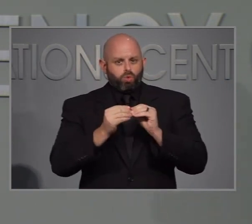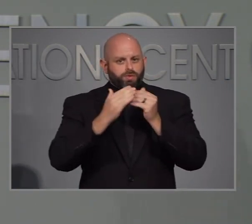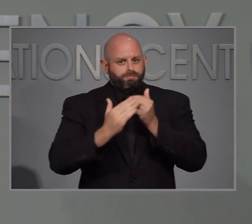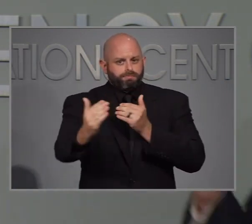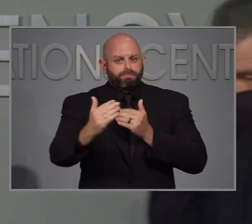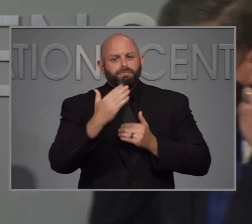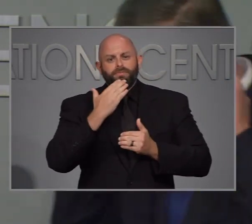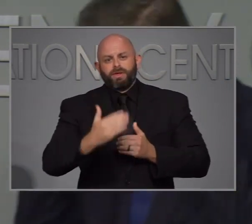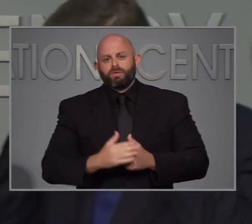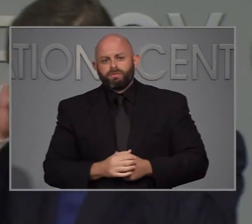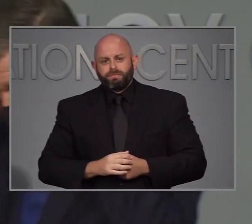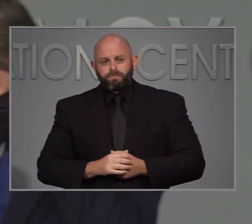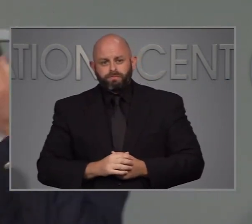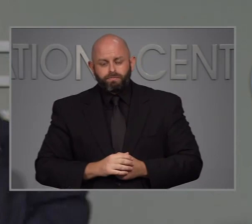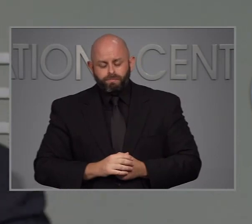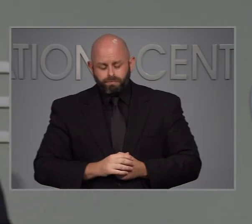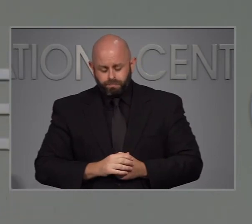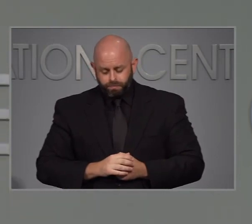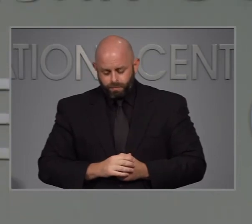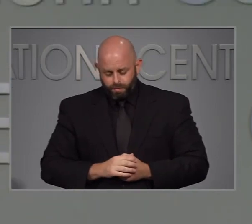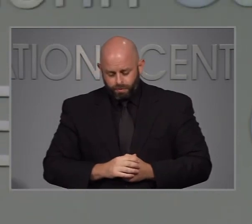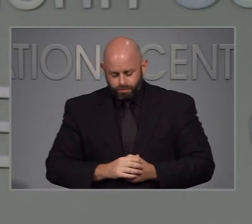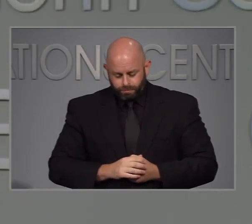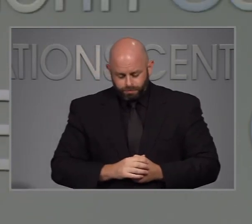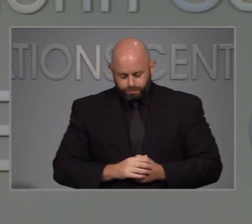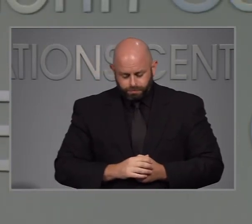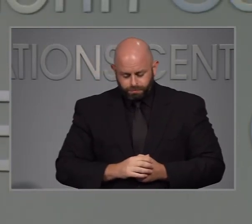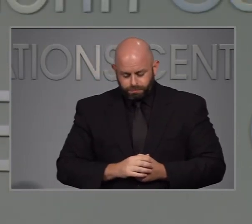las tendencias conforme avanzamos. Gracias.